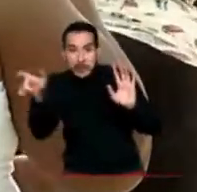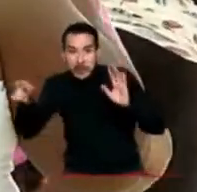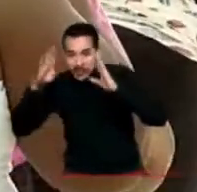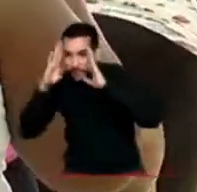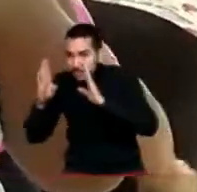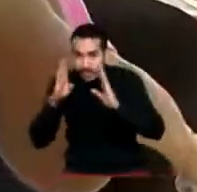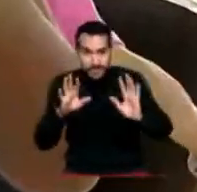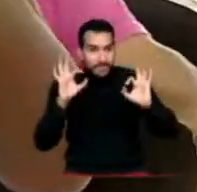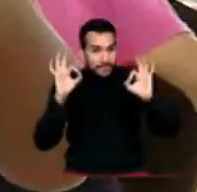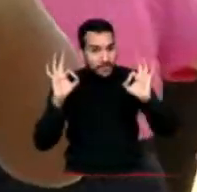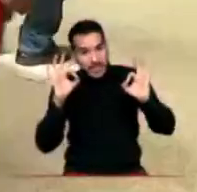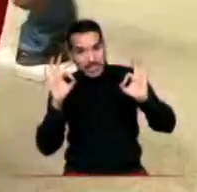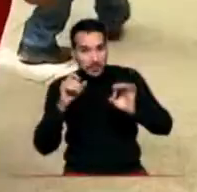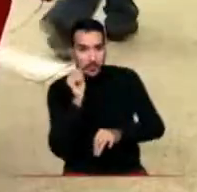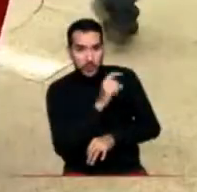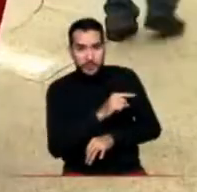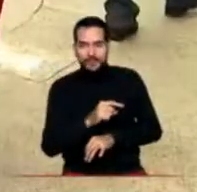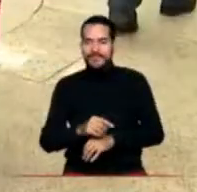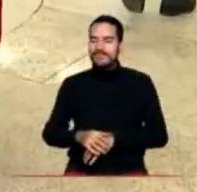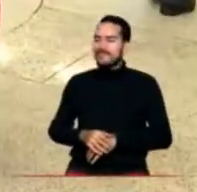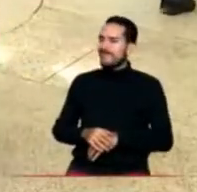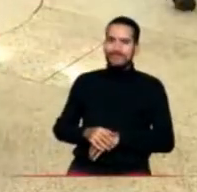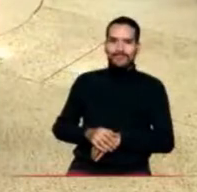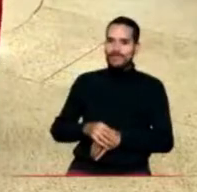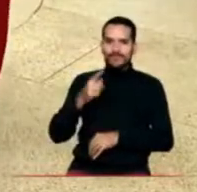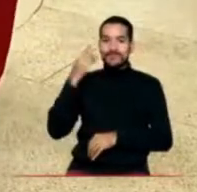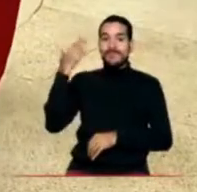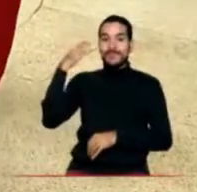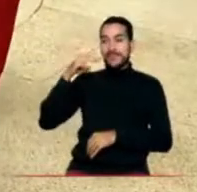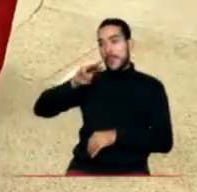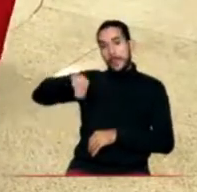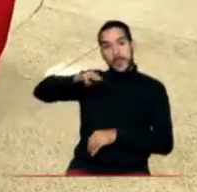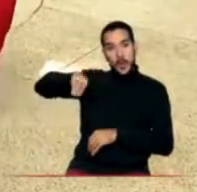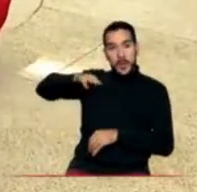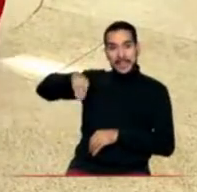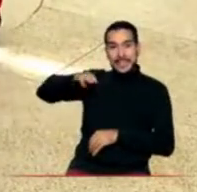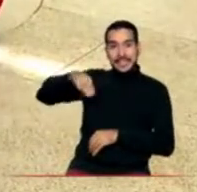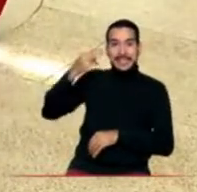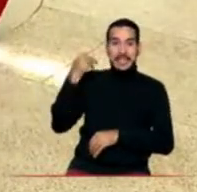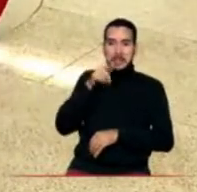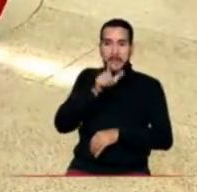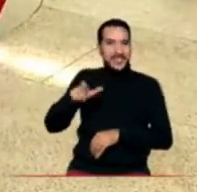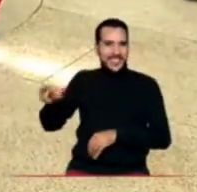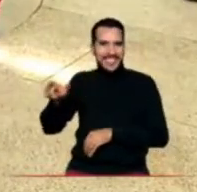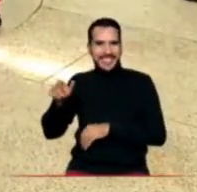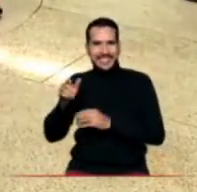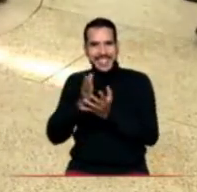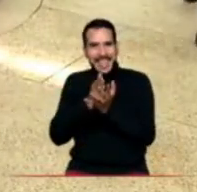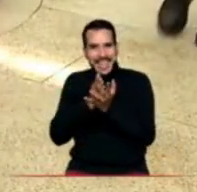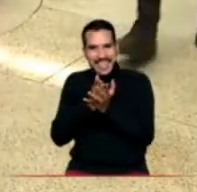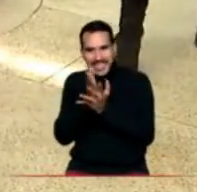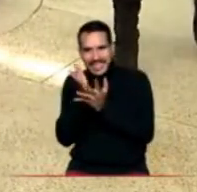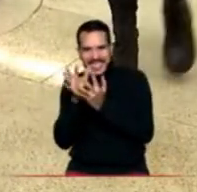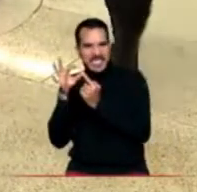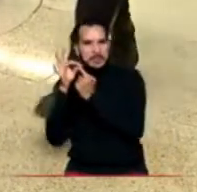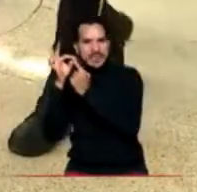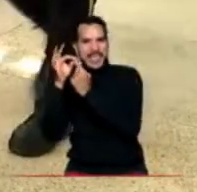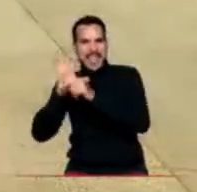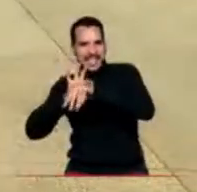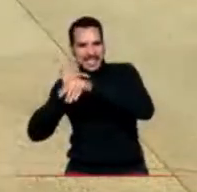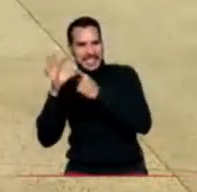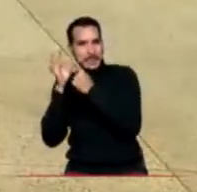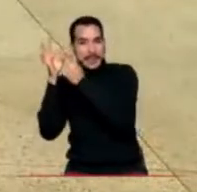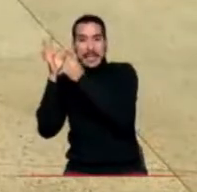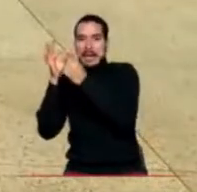dijimos el miércoles pasado, hasta ahorita pues por la renuncia de los especialistas, las agendas de especialistas pues se ha